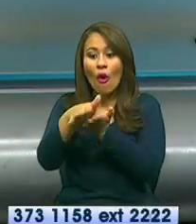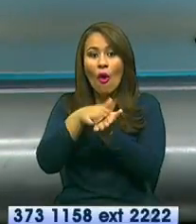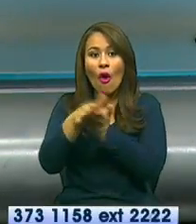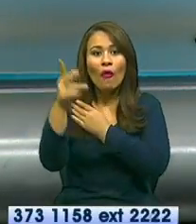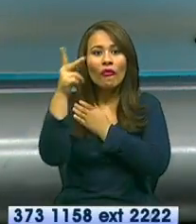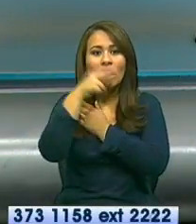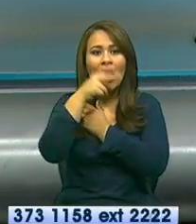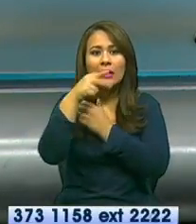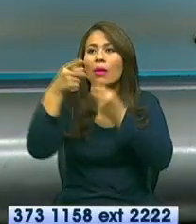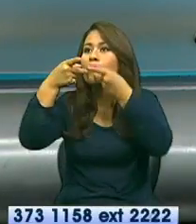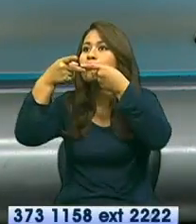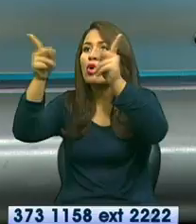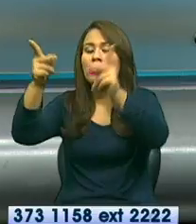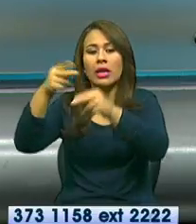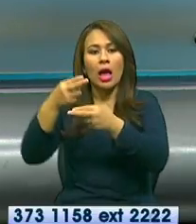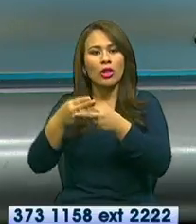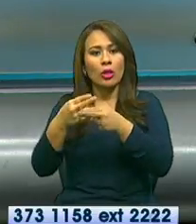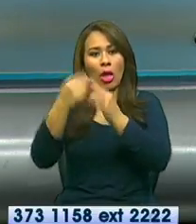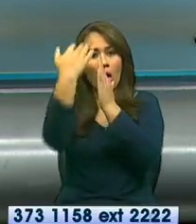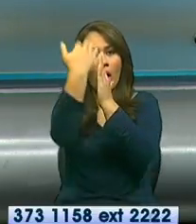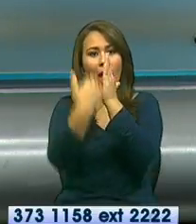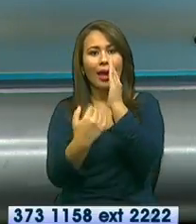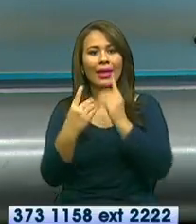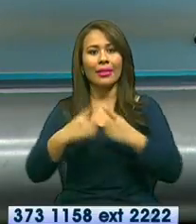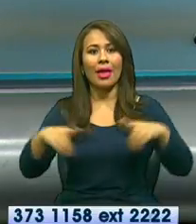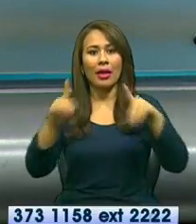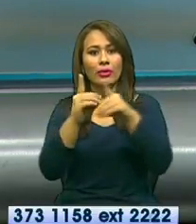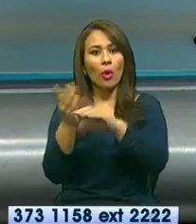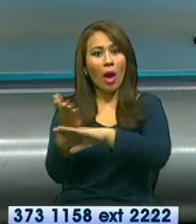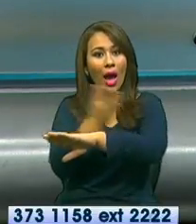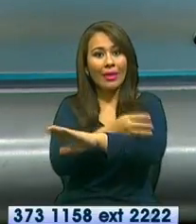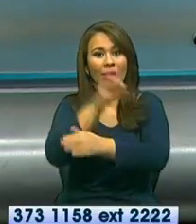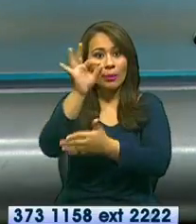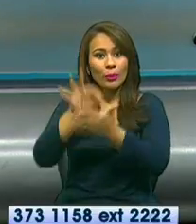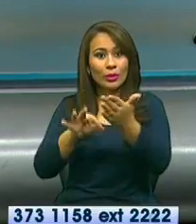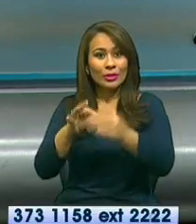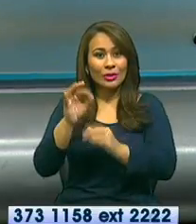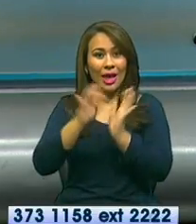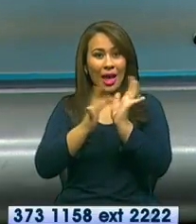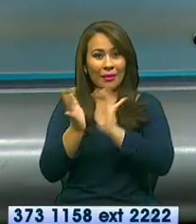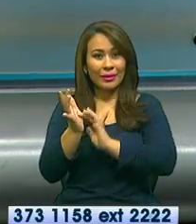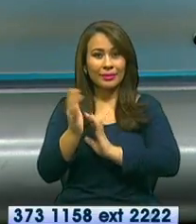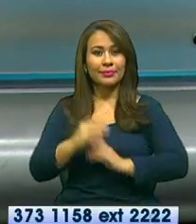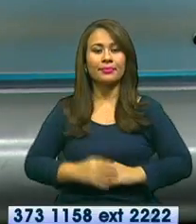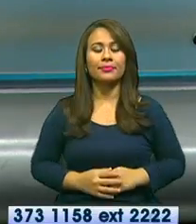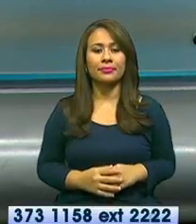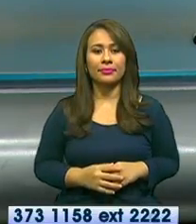falso que se habría registrado en el exit poll de la segunda vuelta electoral.